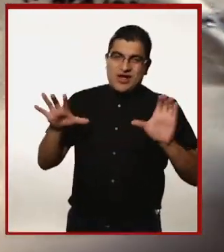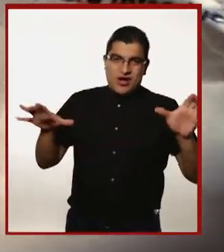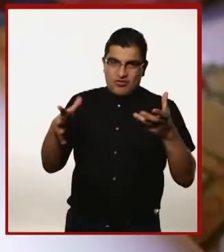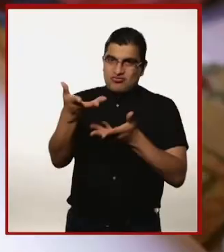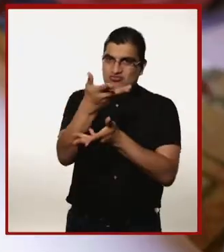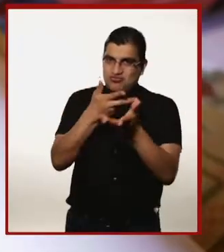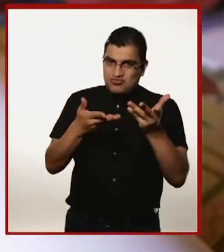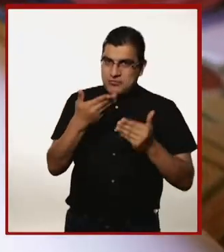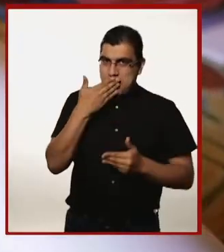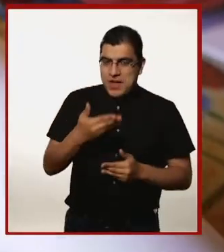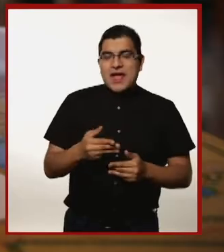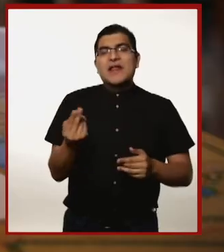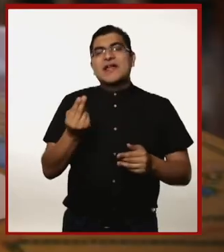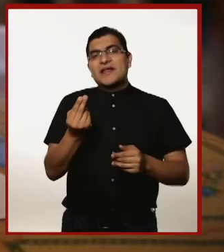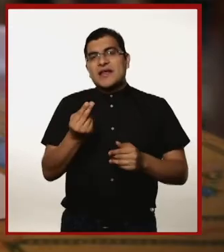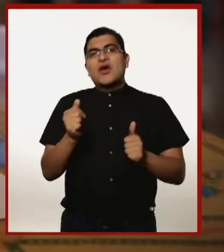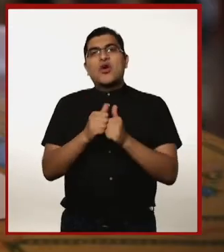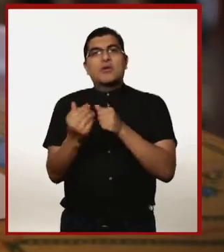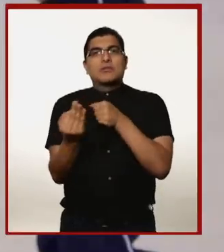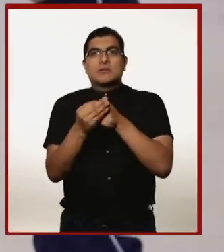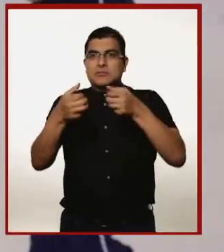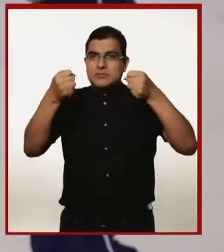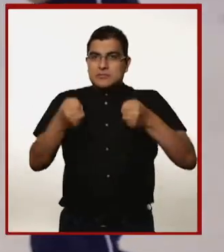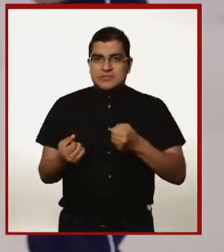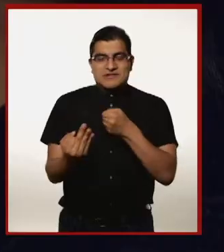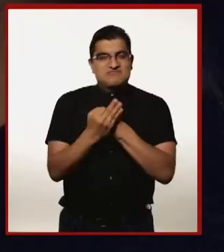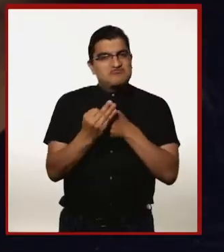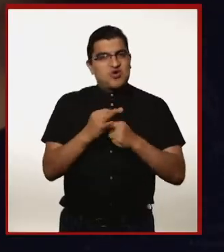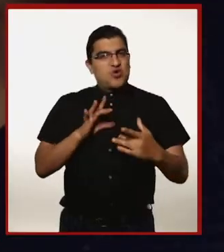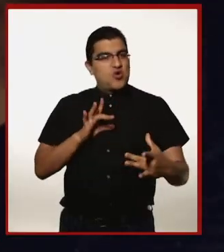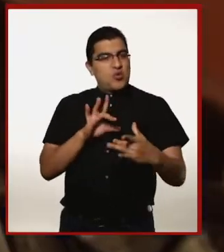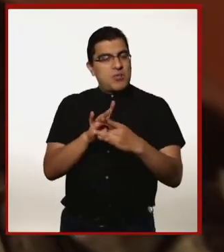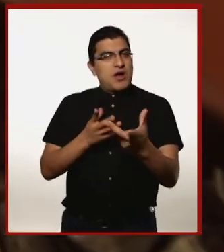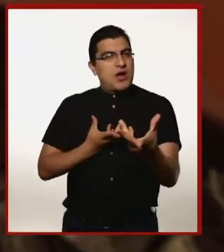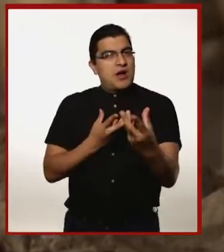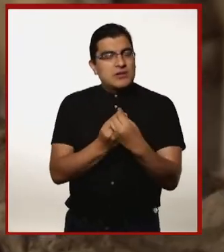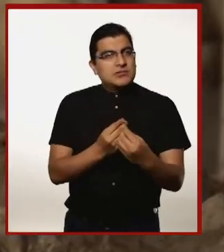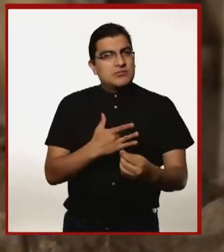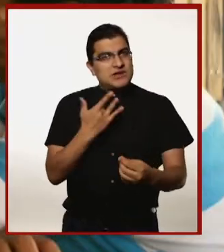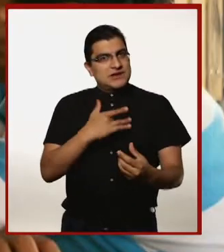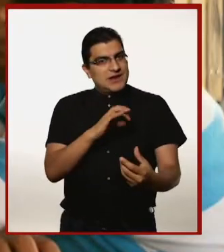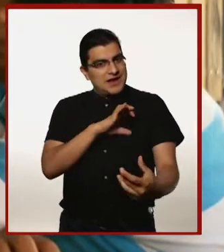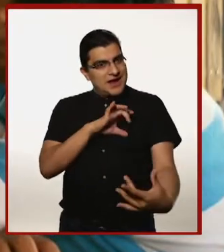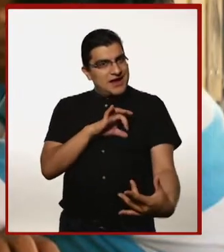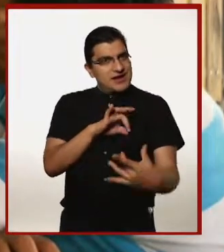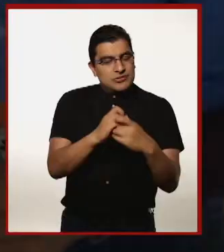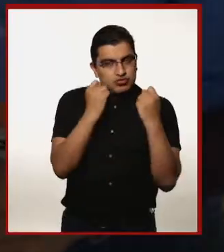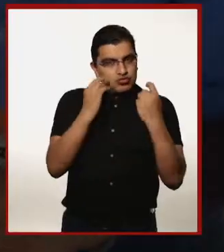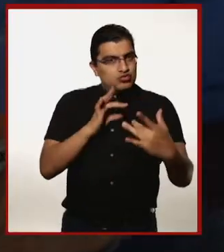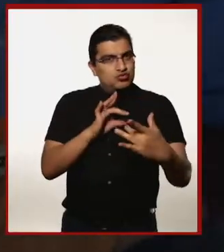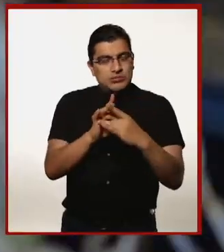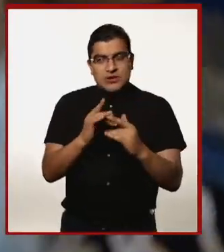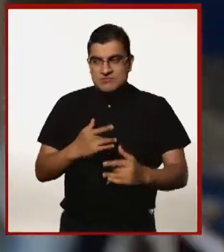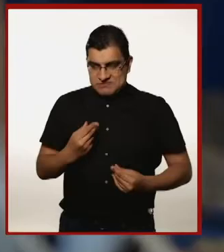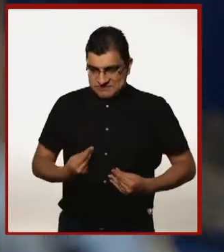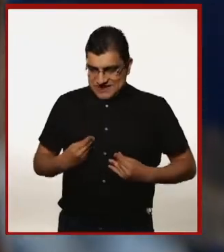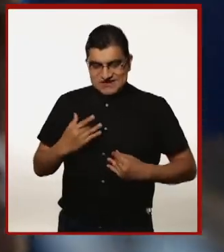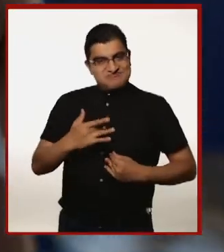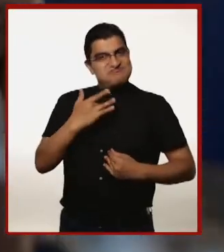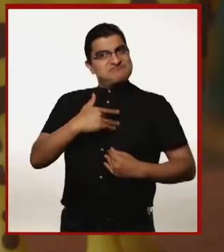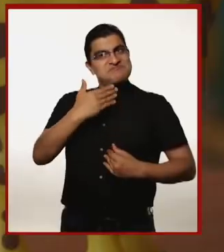de esa colectividad. Y bueno, la necesidad de seguridad, la necesidad de afiliación, de reconocimiento e incluso